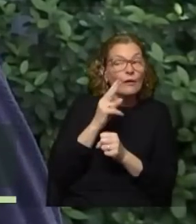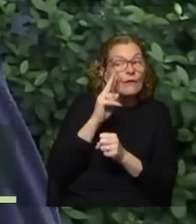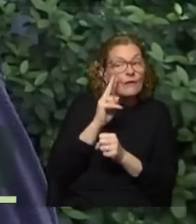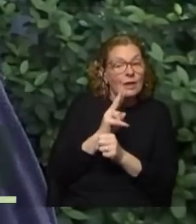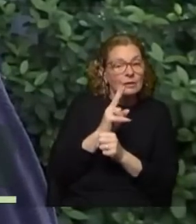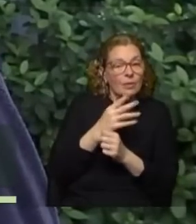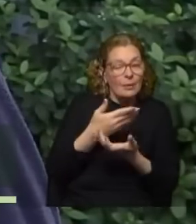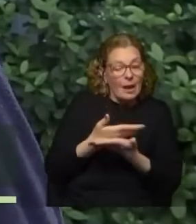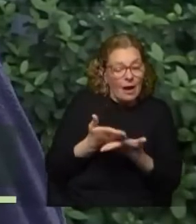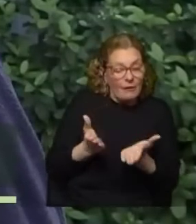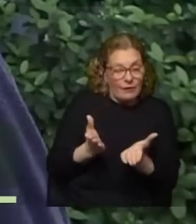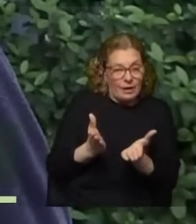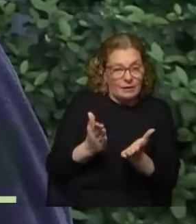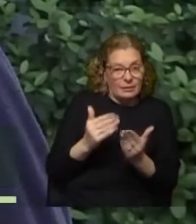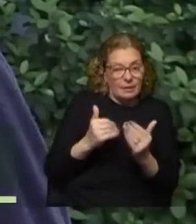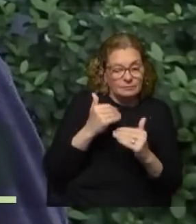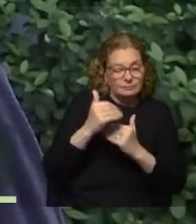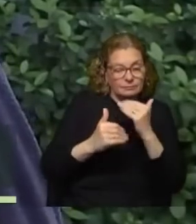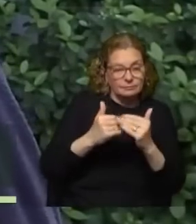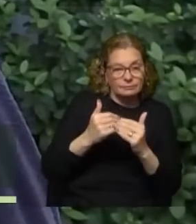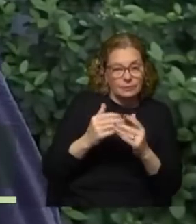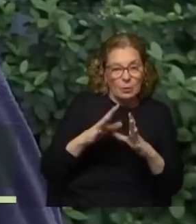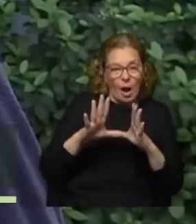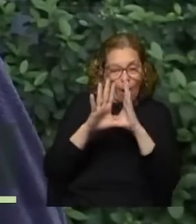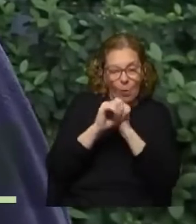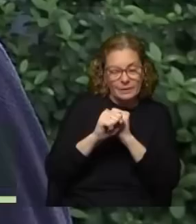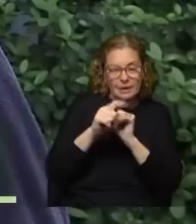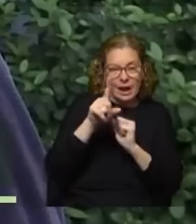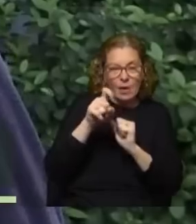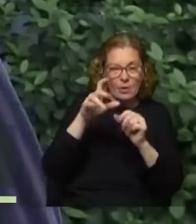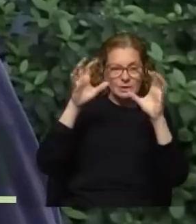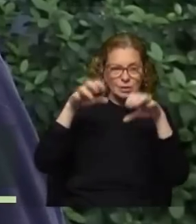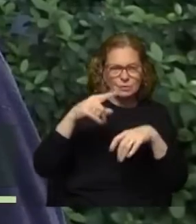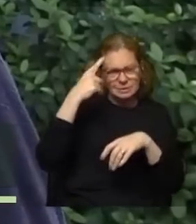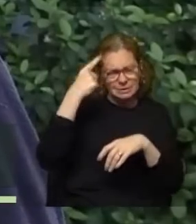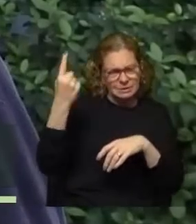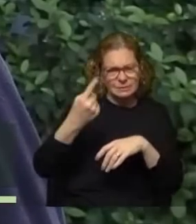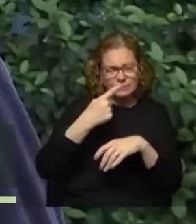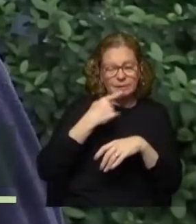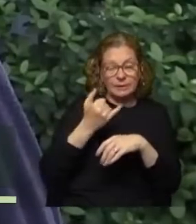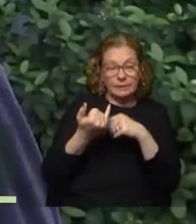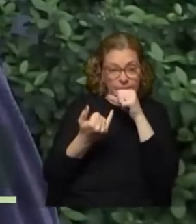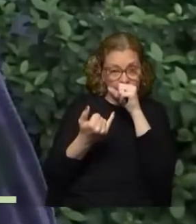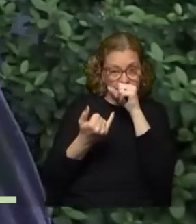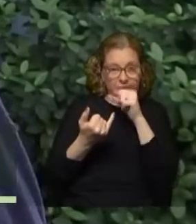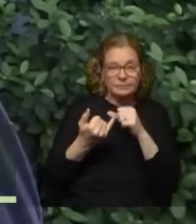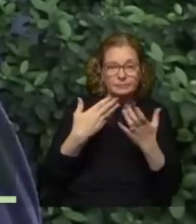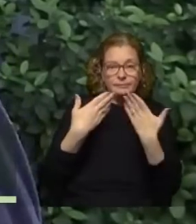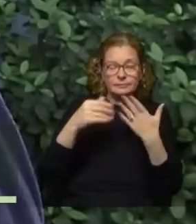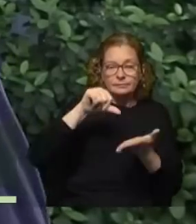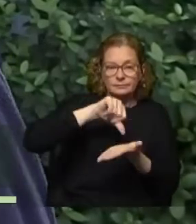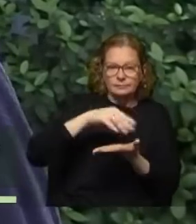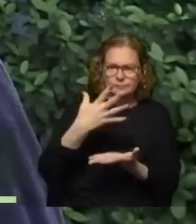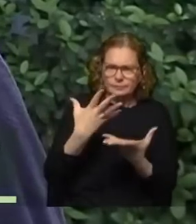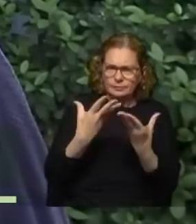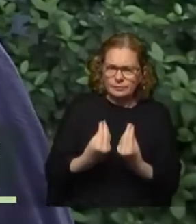mucho más sostenible que es retener el agua de lluvia a nivel internacional por ejemplo se habla de la ciudad de Esponja